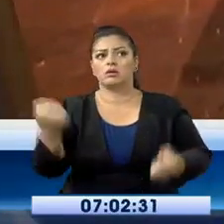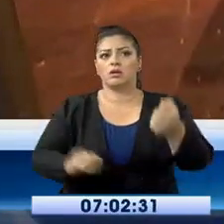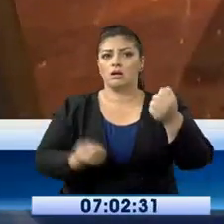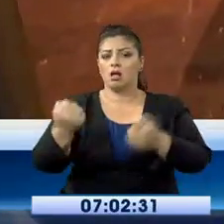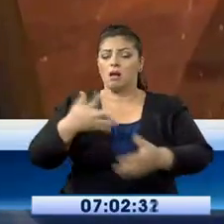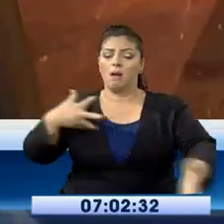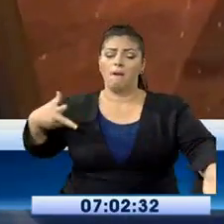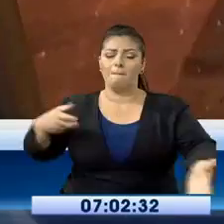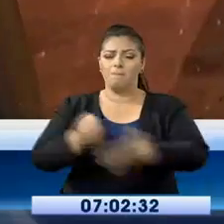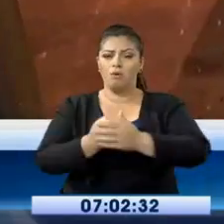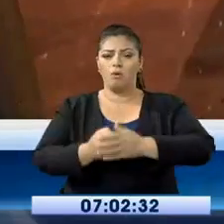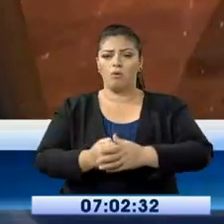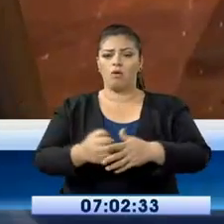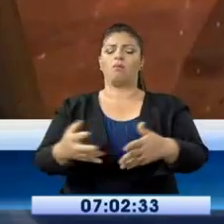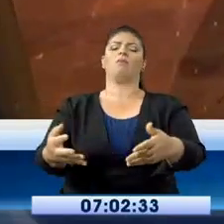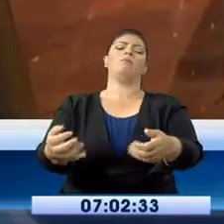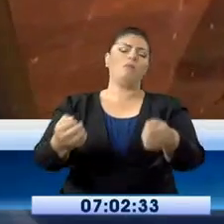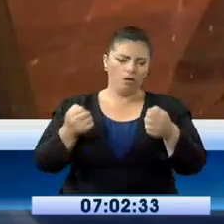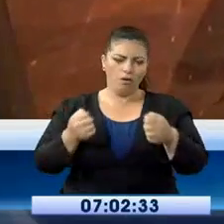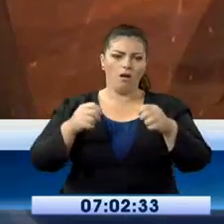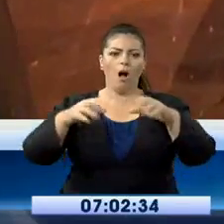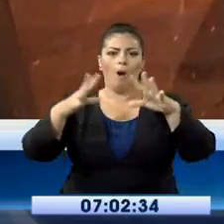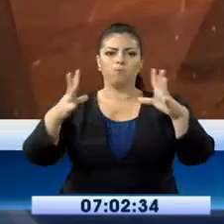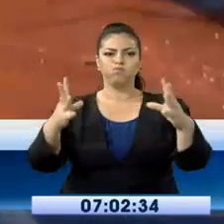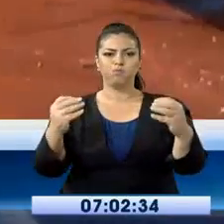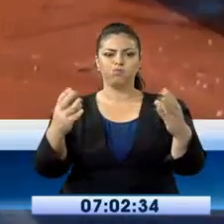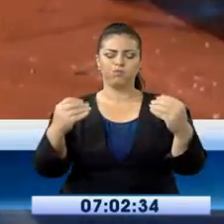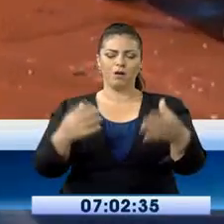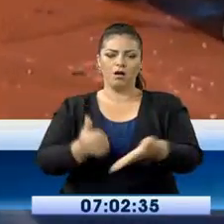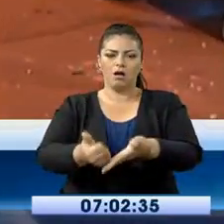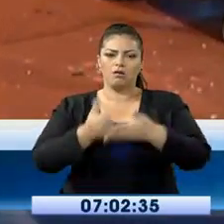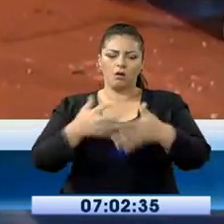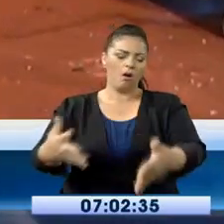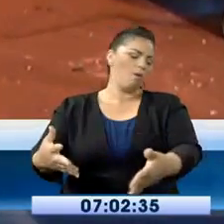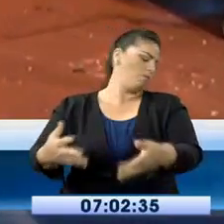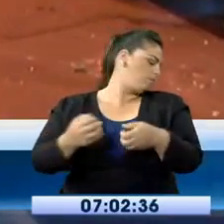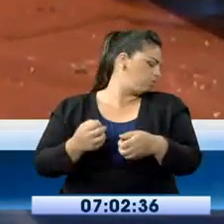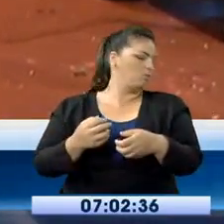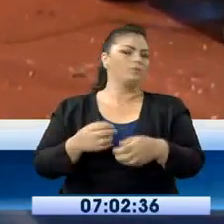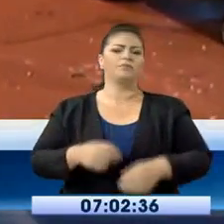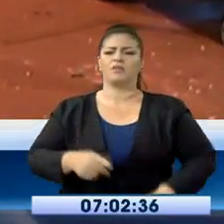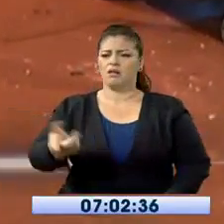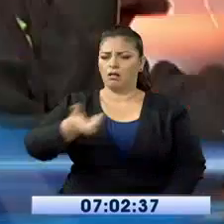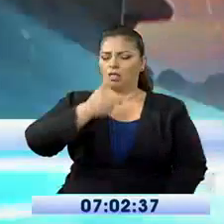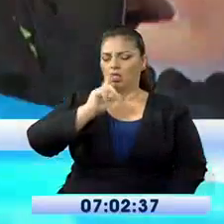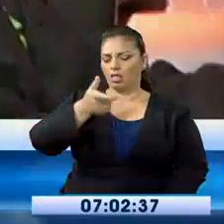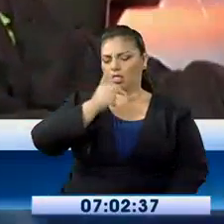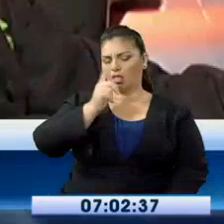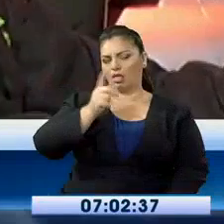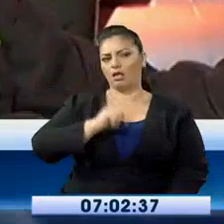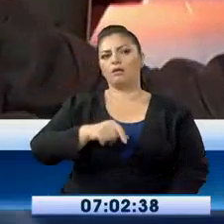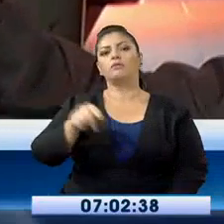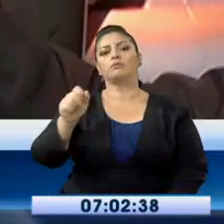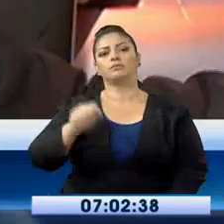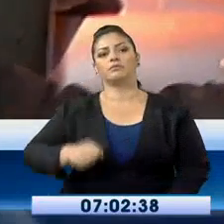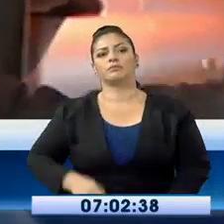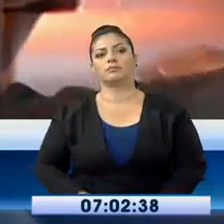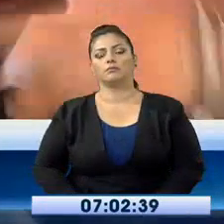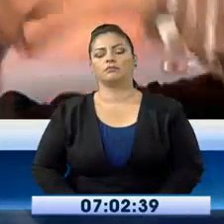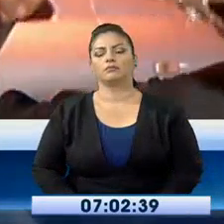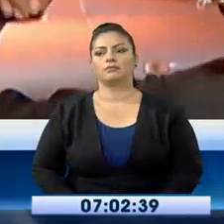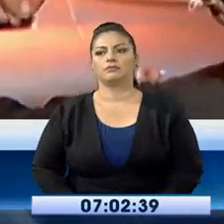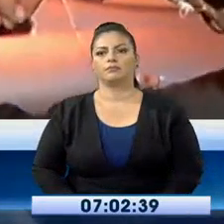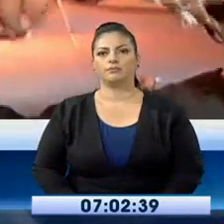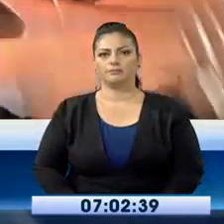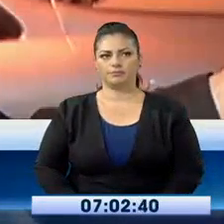salió campante, pero estaba súper que borracho. Pero viene en contravía, en exceso de velocidad, máximo se queda dormido por ahí donde está ese carro y se